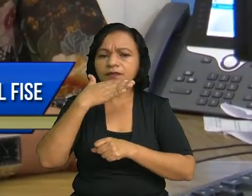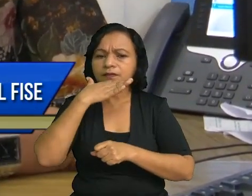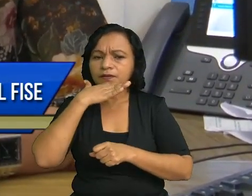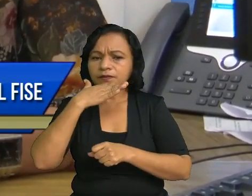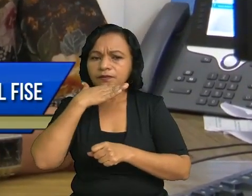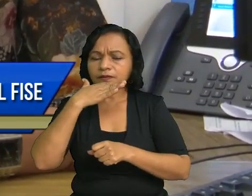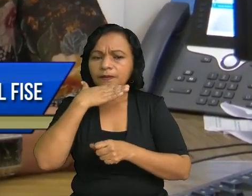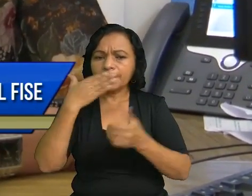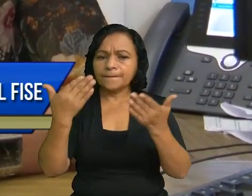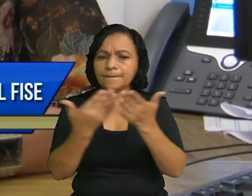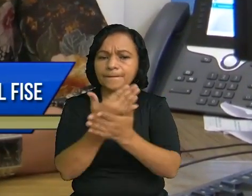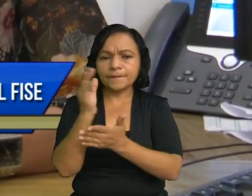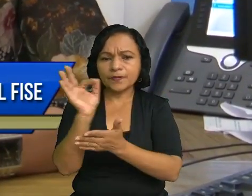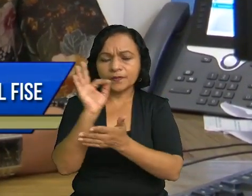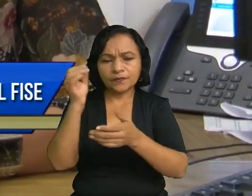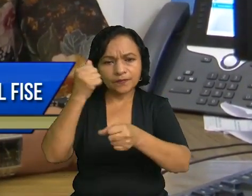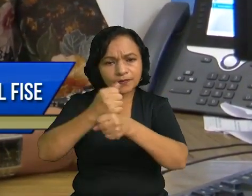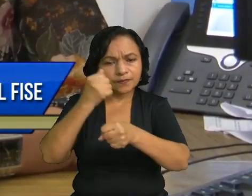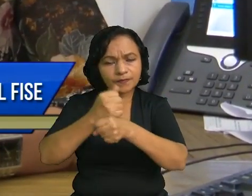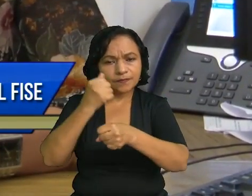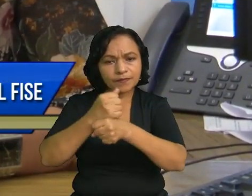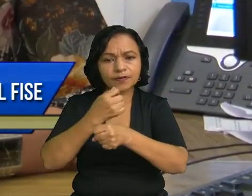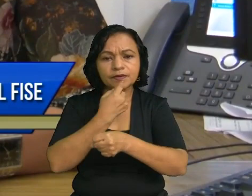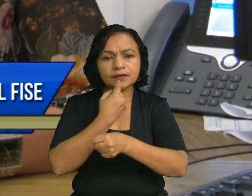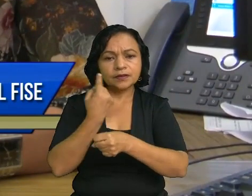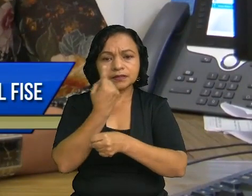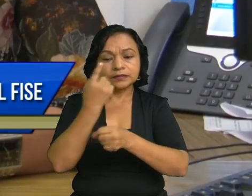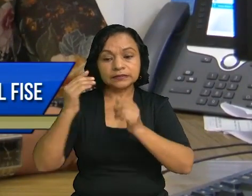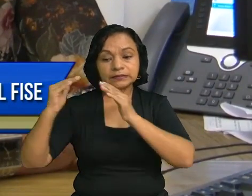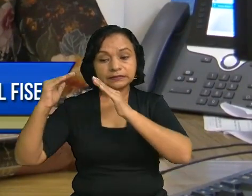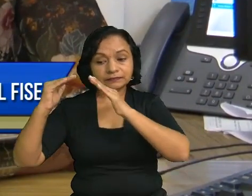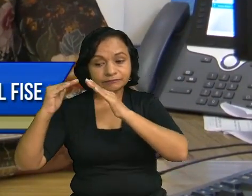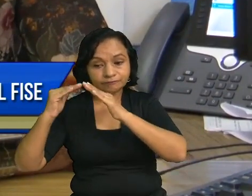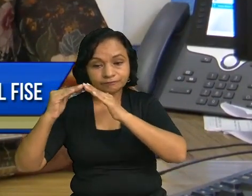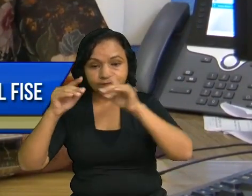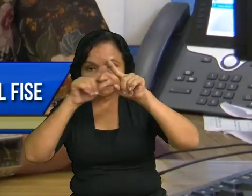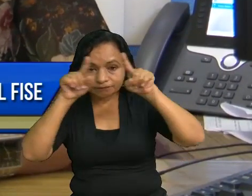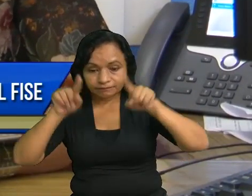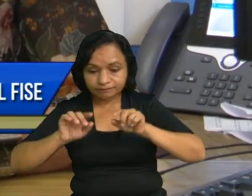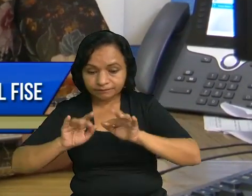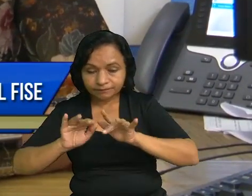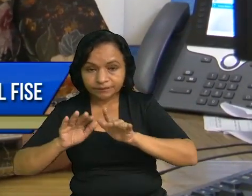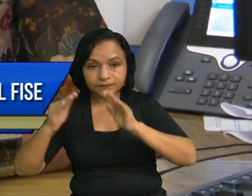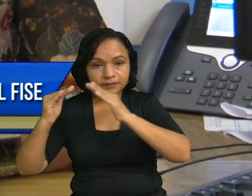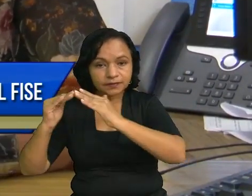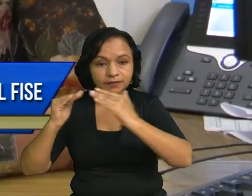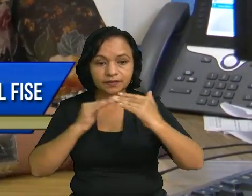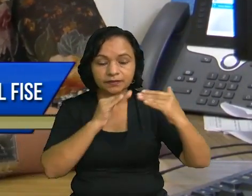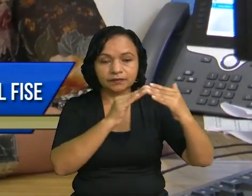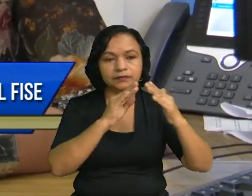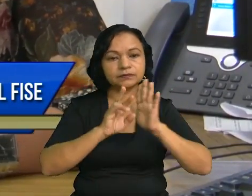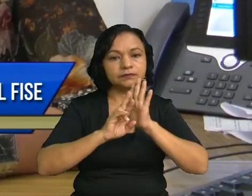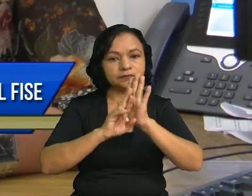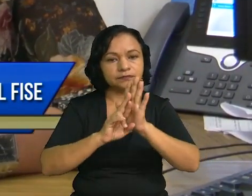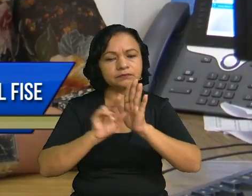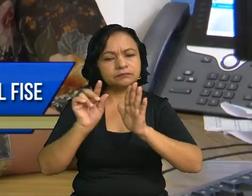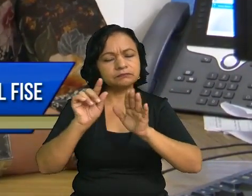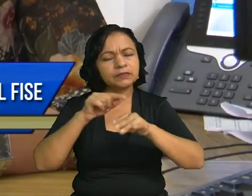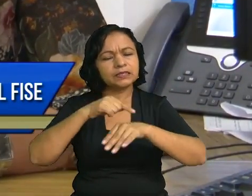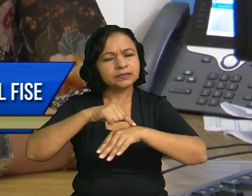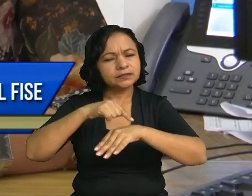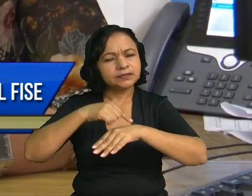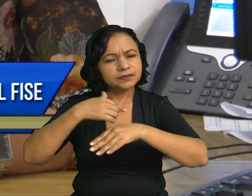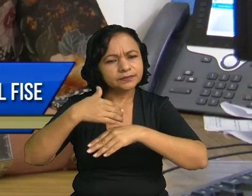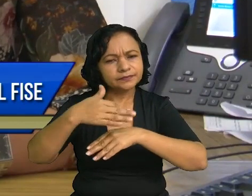en la nueva modalidad de trabajo de la fuente quienes estaban desde casa porque eso hizo que todavía los tiempos de respuesta se hicieran un poco más largo